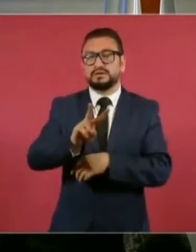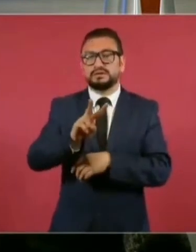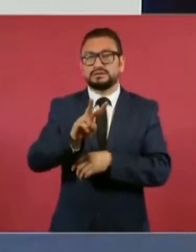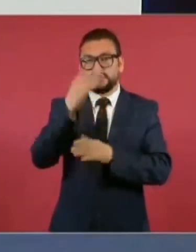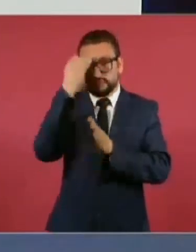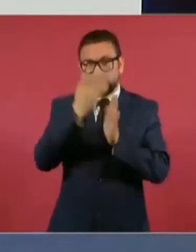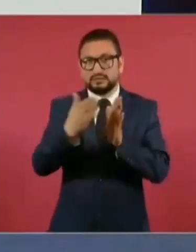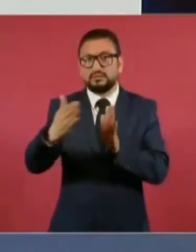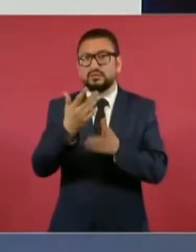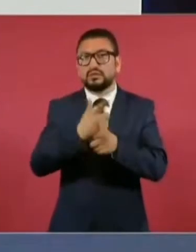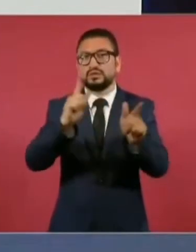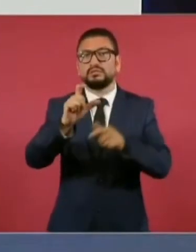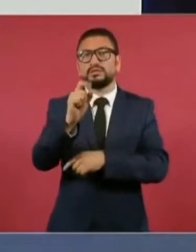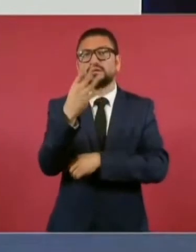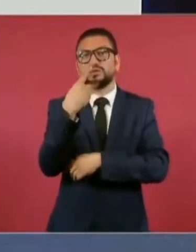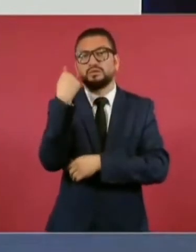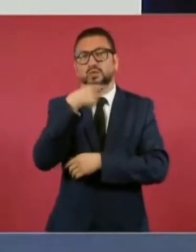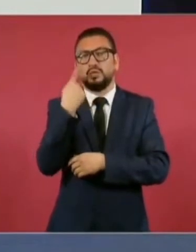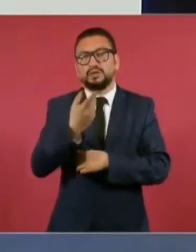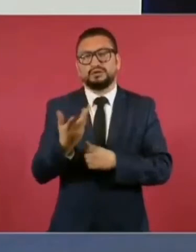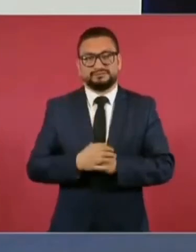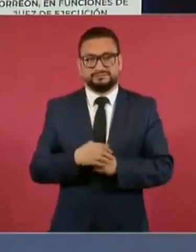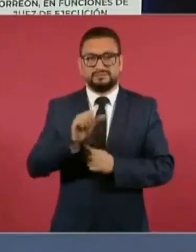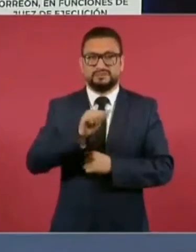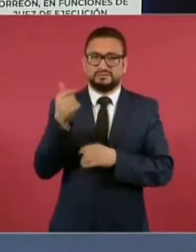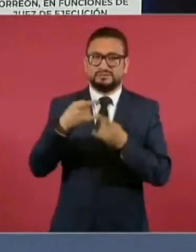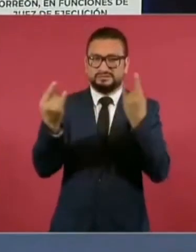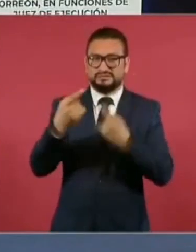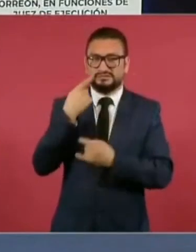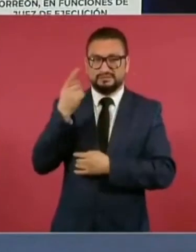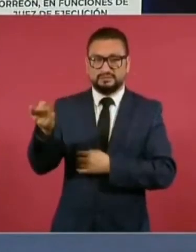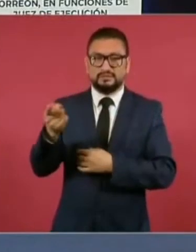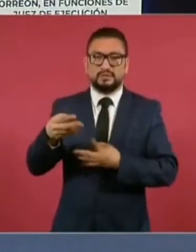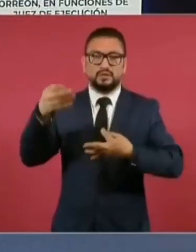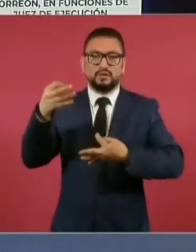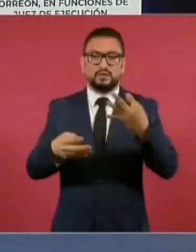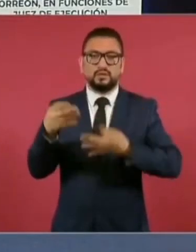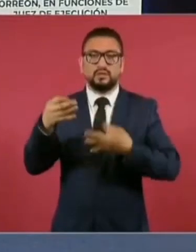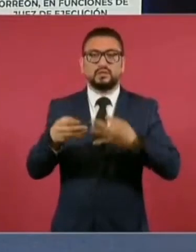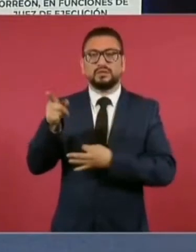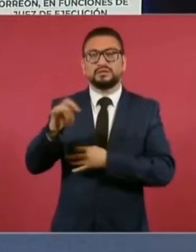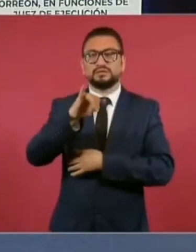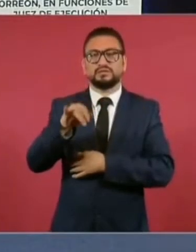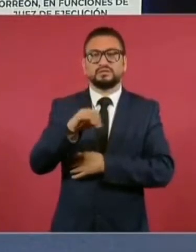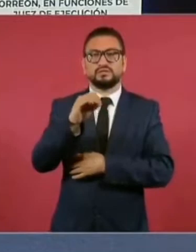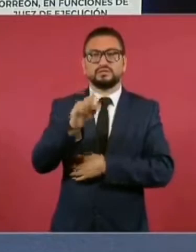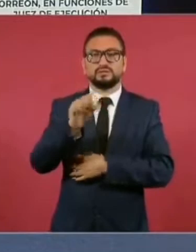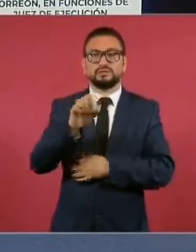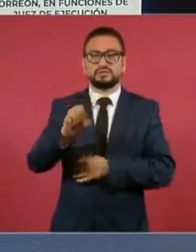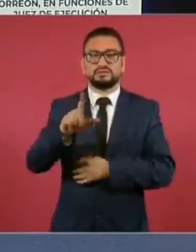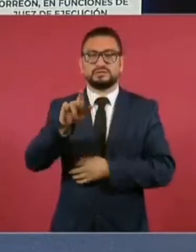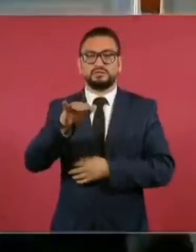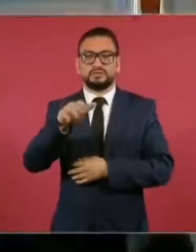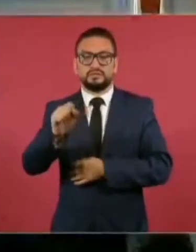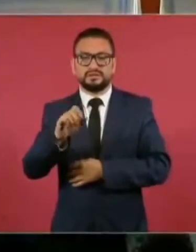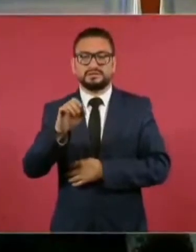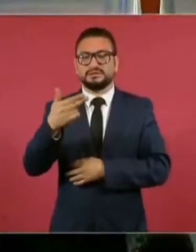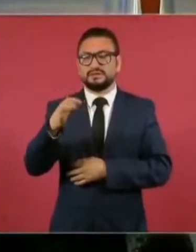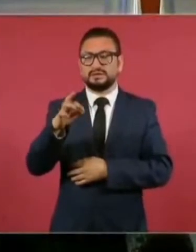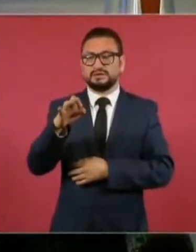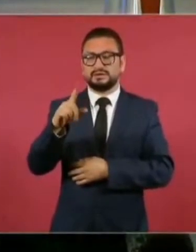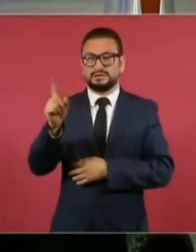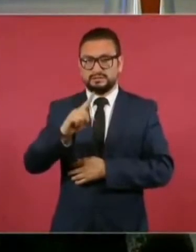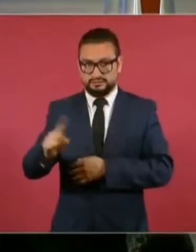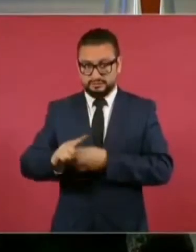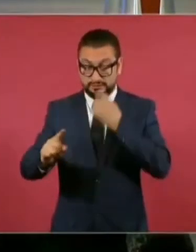para su liberación 24 horas. Adelante. También el juez José Luis Hernández